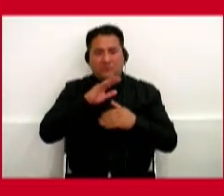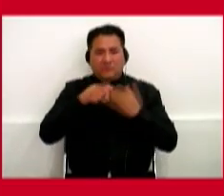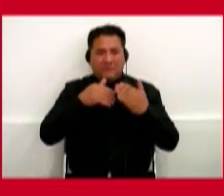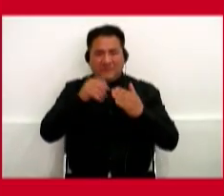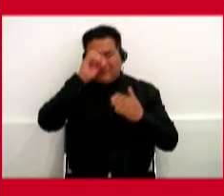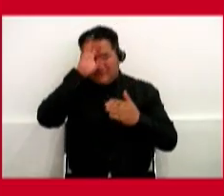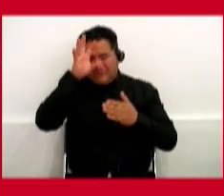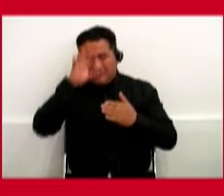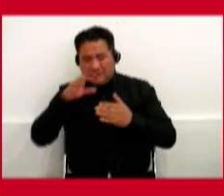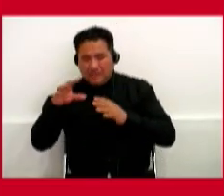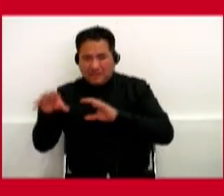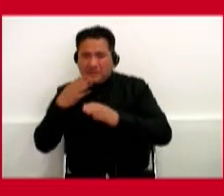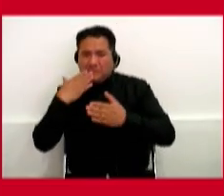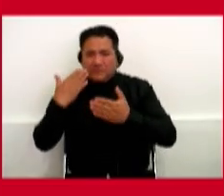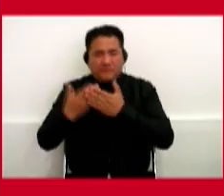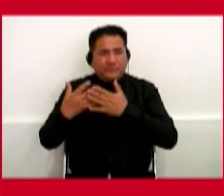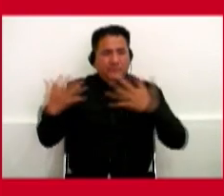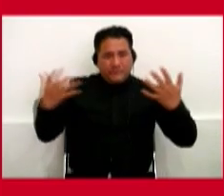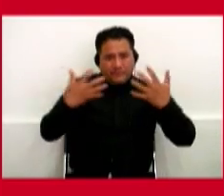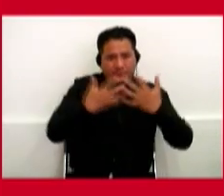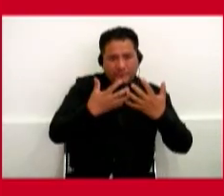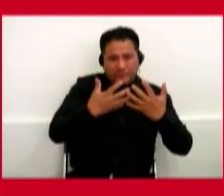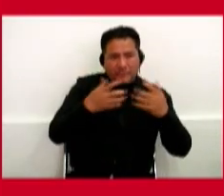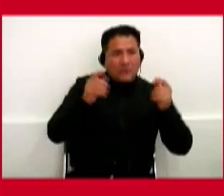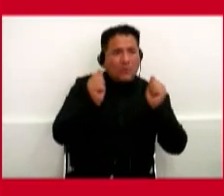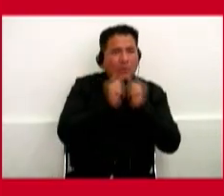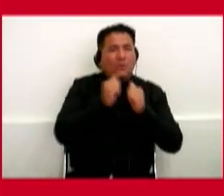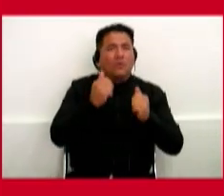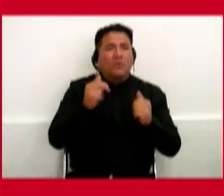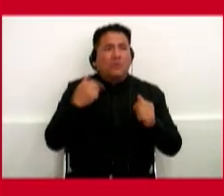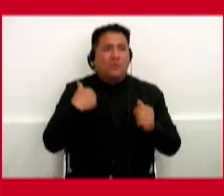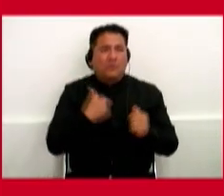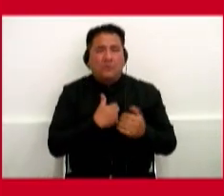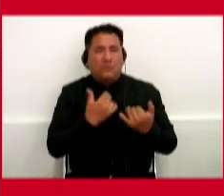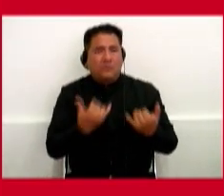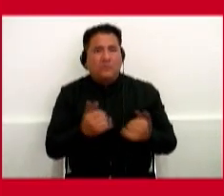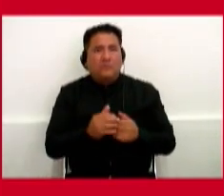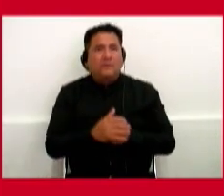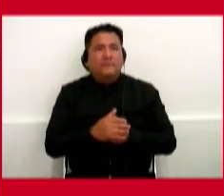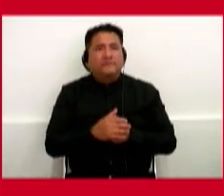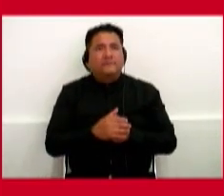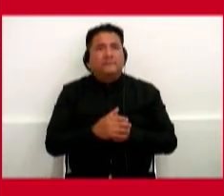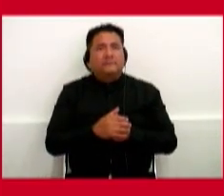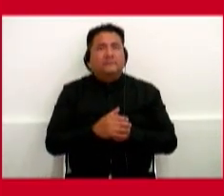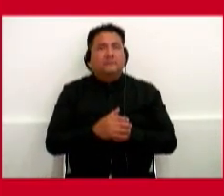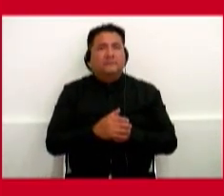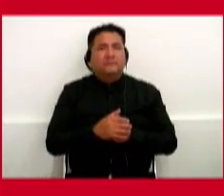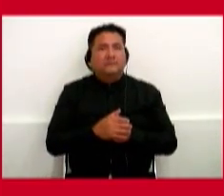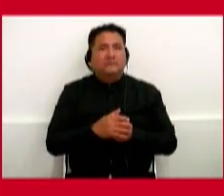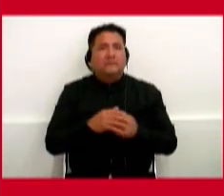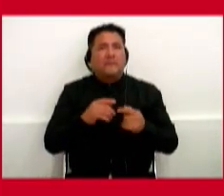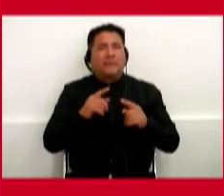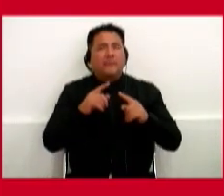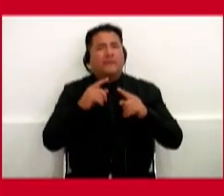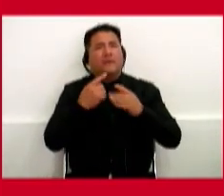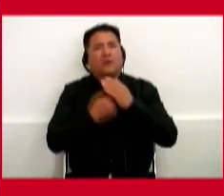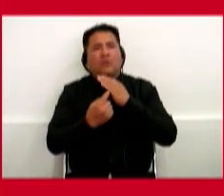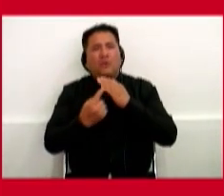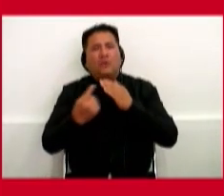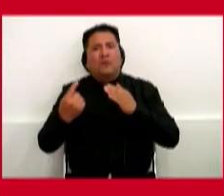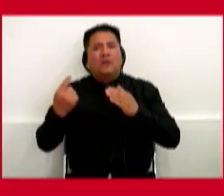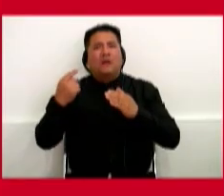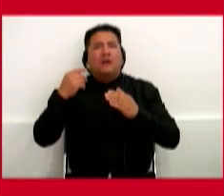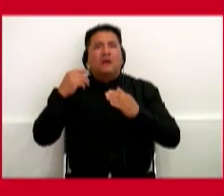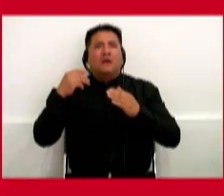en día. Tenemos mucha tecnología, tenemos aplicaciones de software en masa, de hecho cada vez los software tienen más competitividad entre ellos mismos,